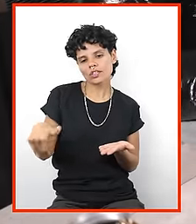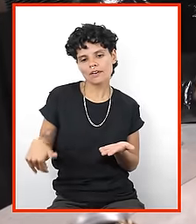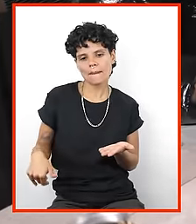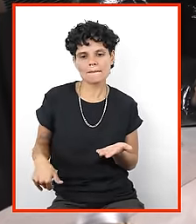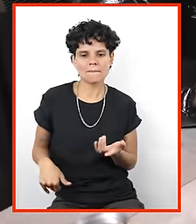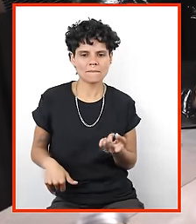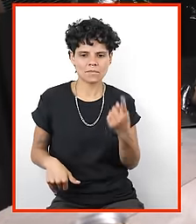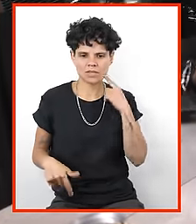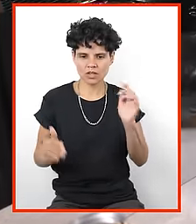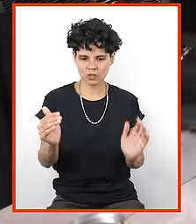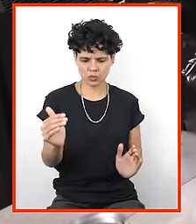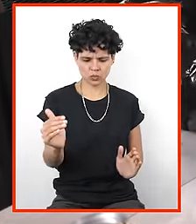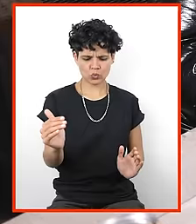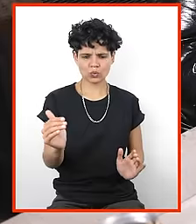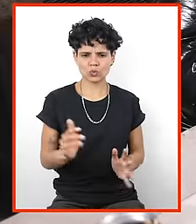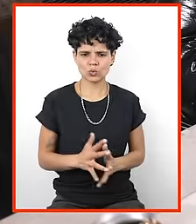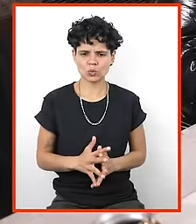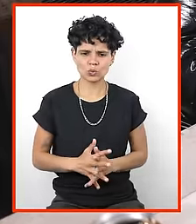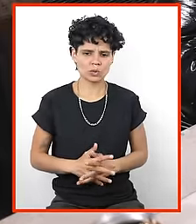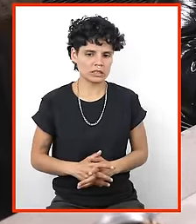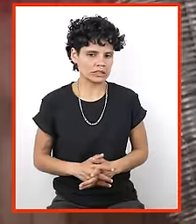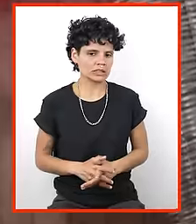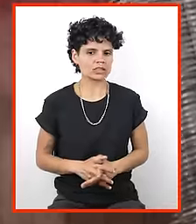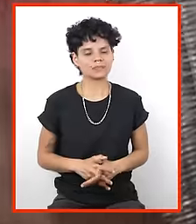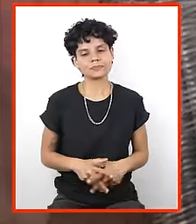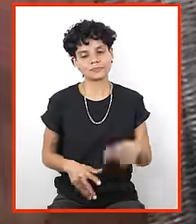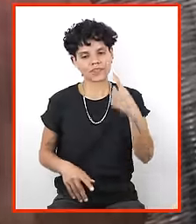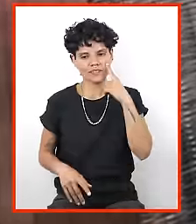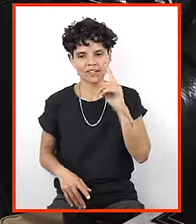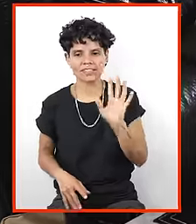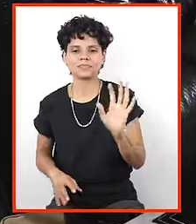¡Ah! Oye, es chico el cuadro. Ya, yo creo que esta.